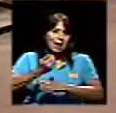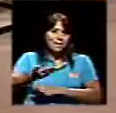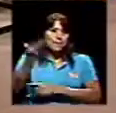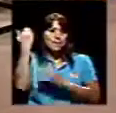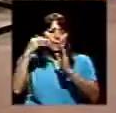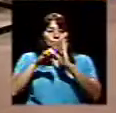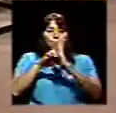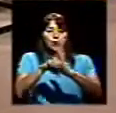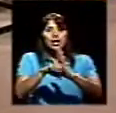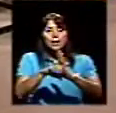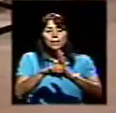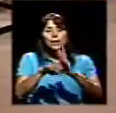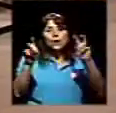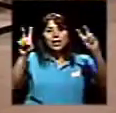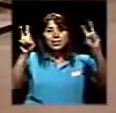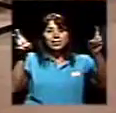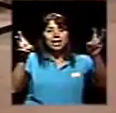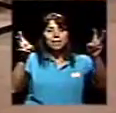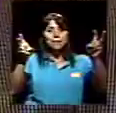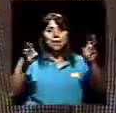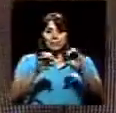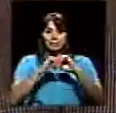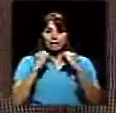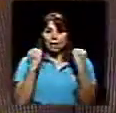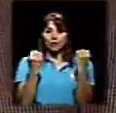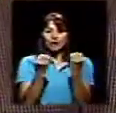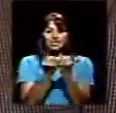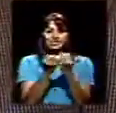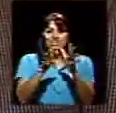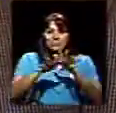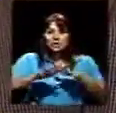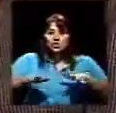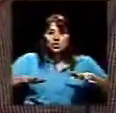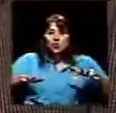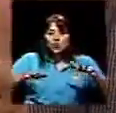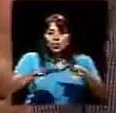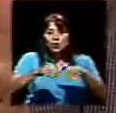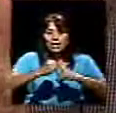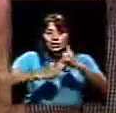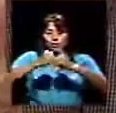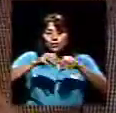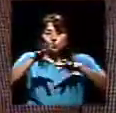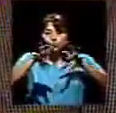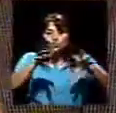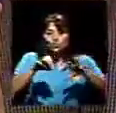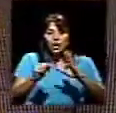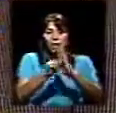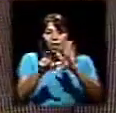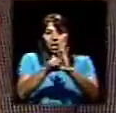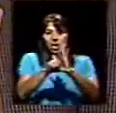la organización de la estructura del órgano legislativo. Si la organización